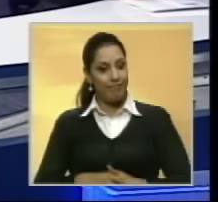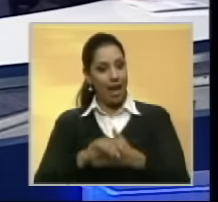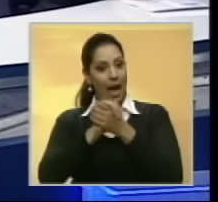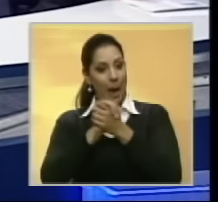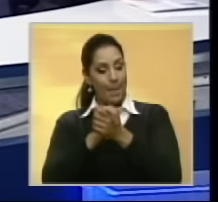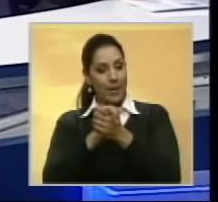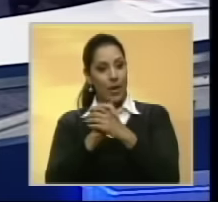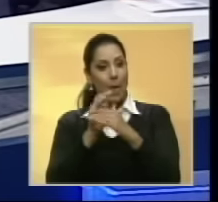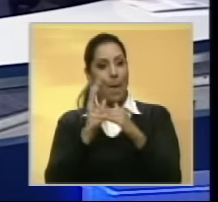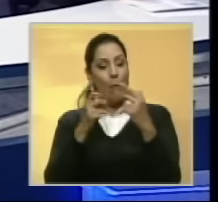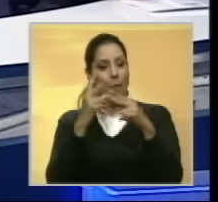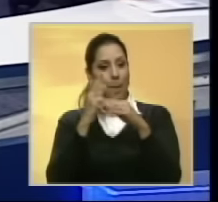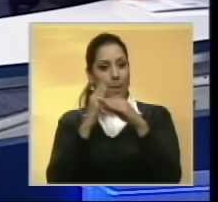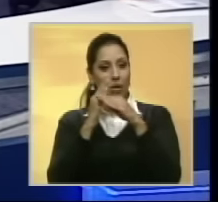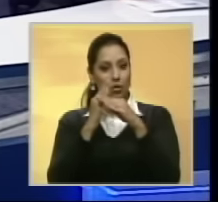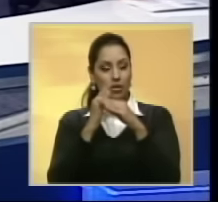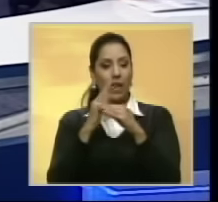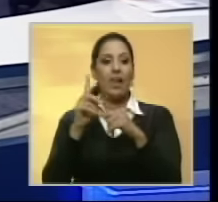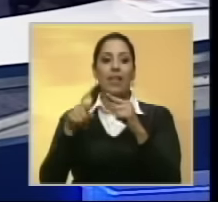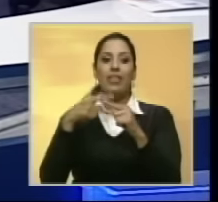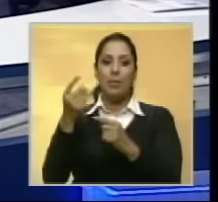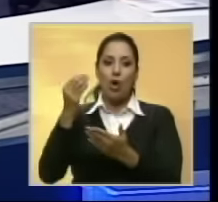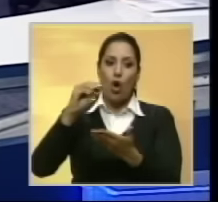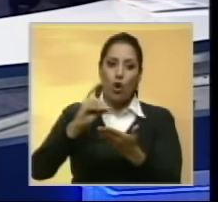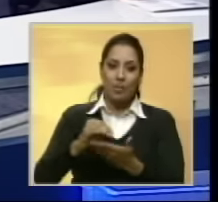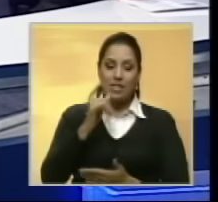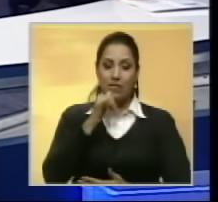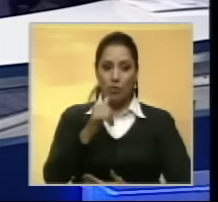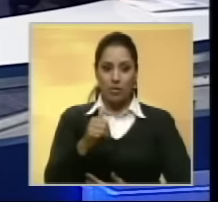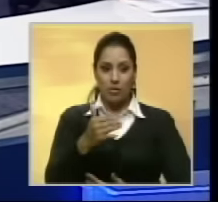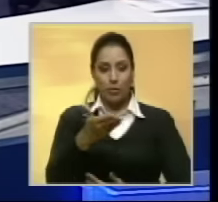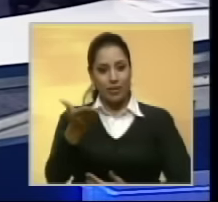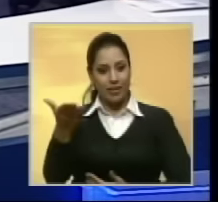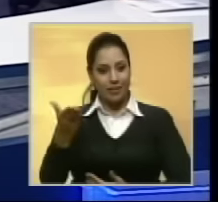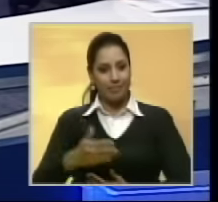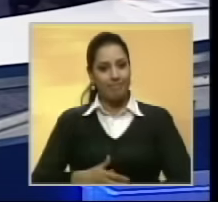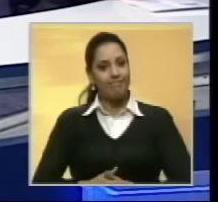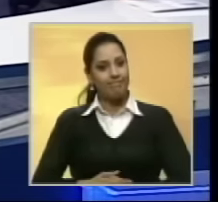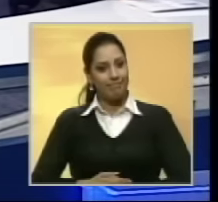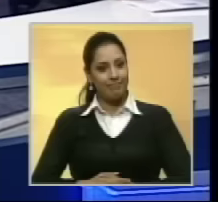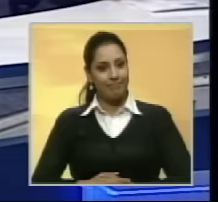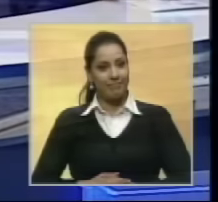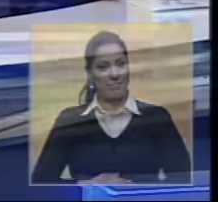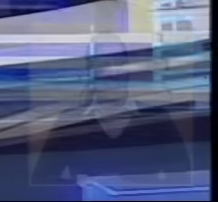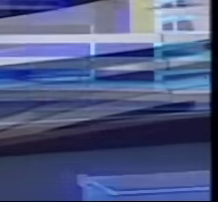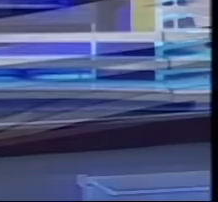Amigos, vamos a hacer una nueva pausa. Al regreso volvemos con más información para ustedes. Ya venimos.